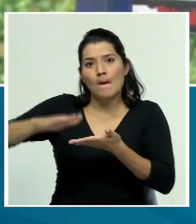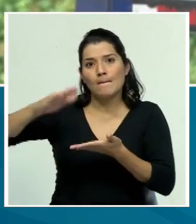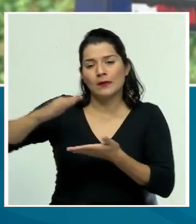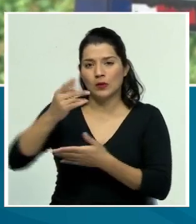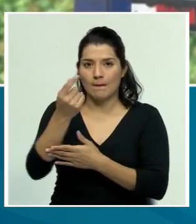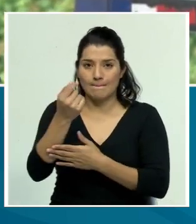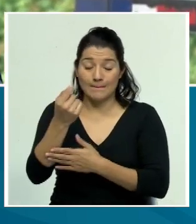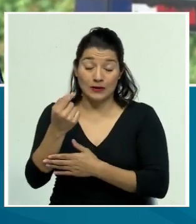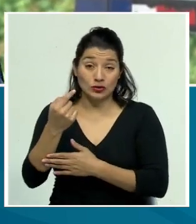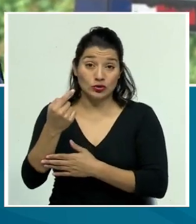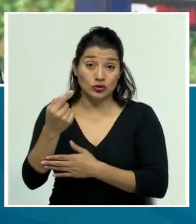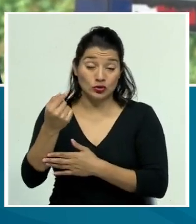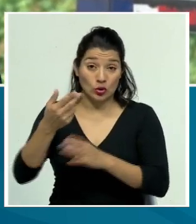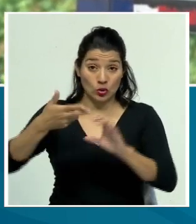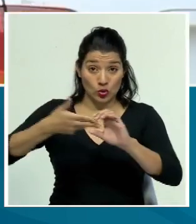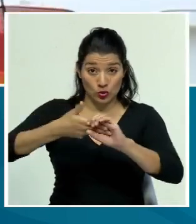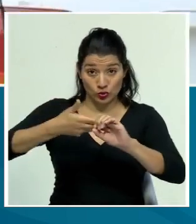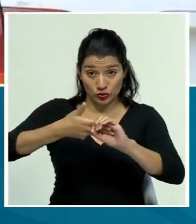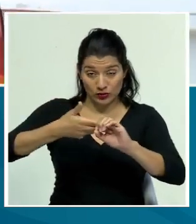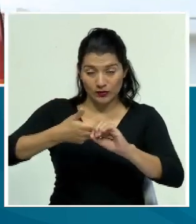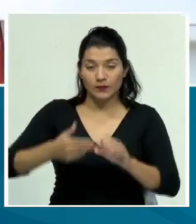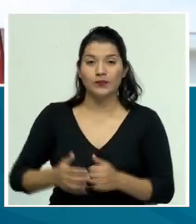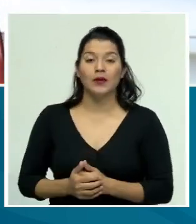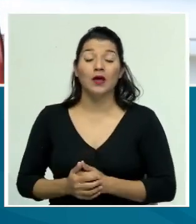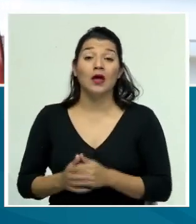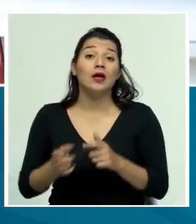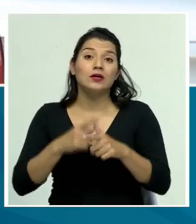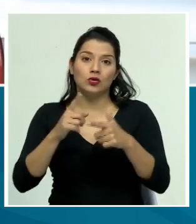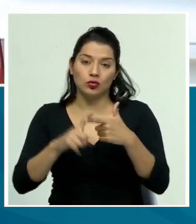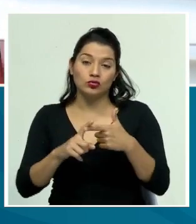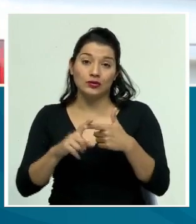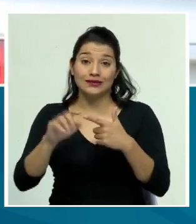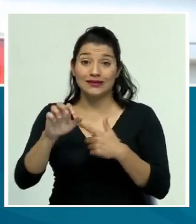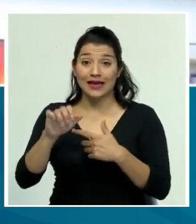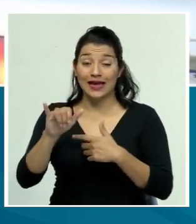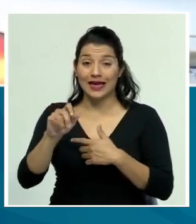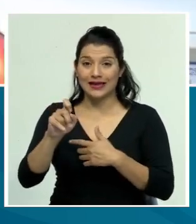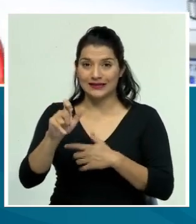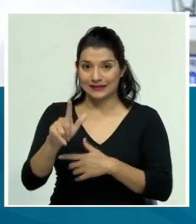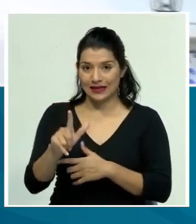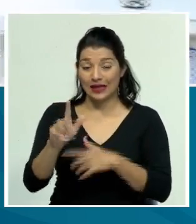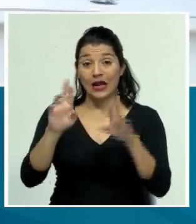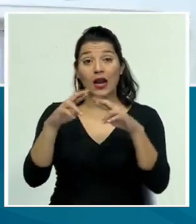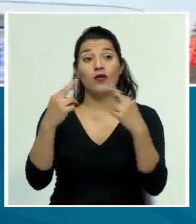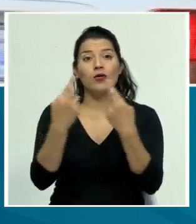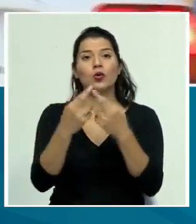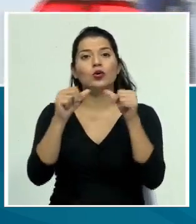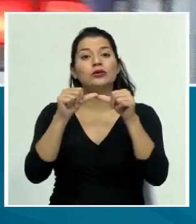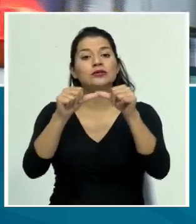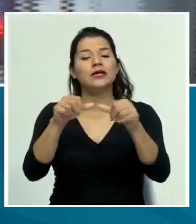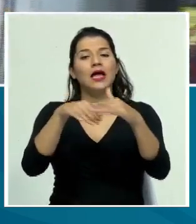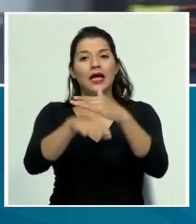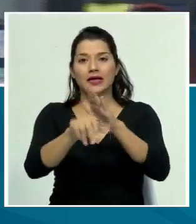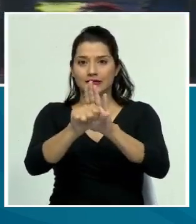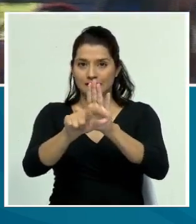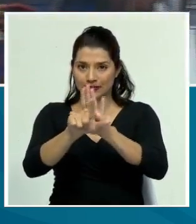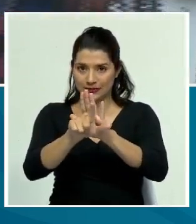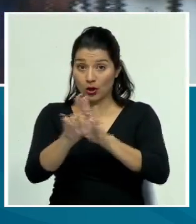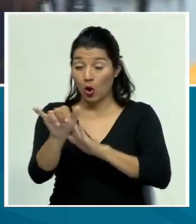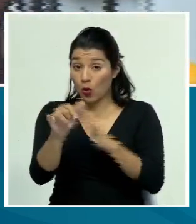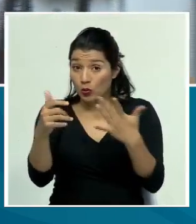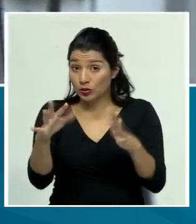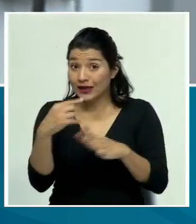dado en los precios de los combustibles. Por lo tanto, Eisel, la reunión se mantiene en la Asamblea Legislativa, como les